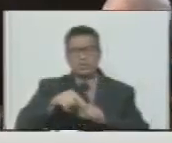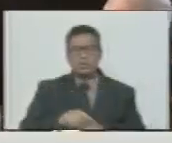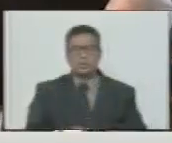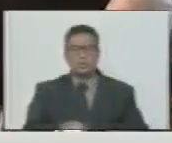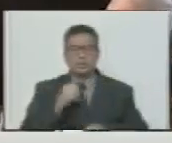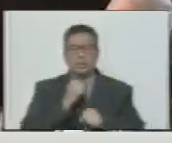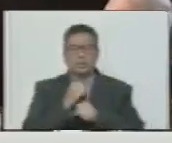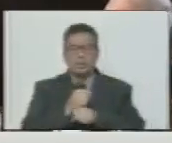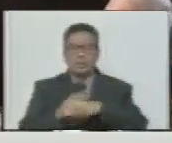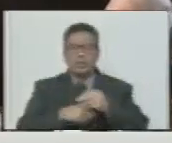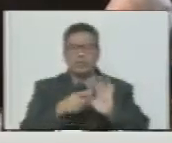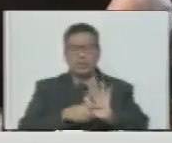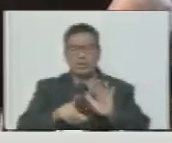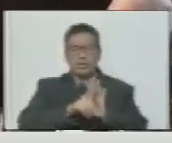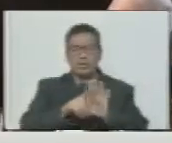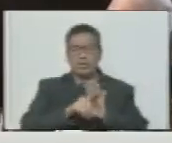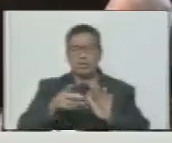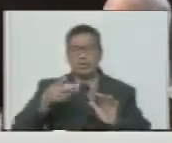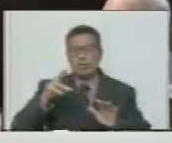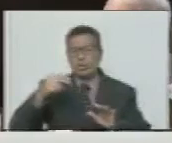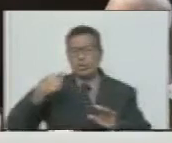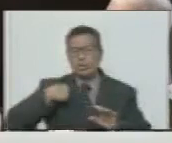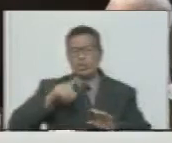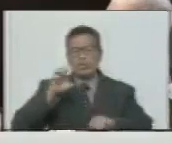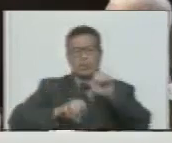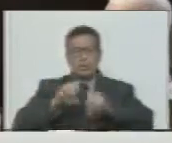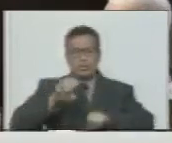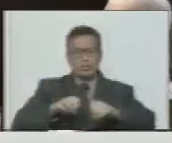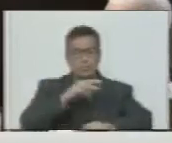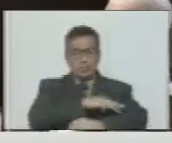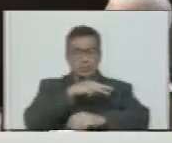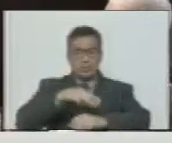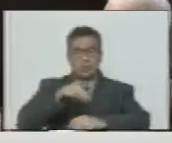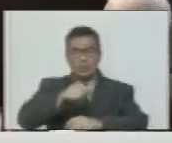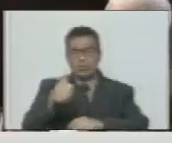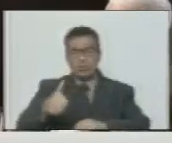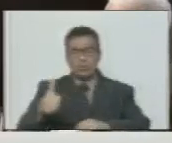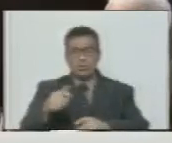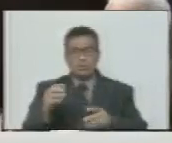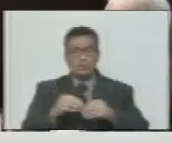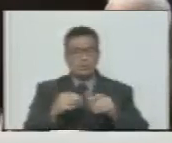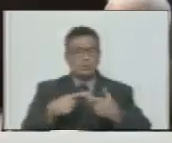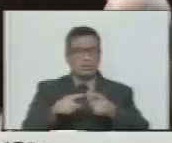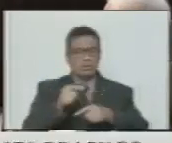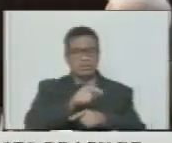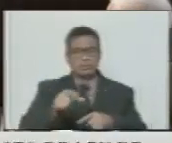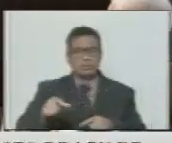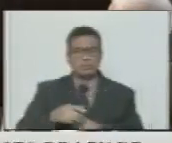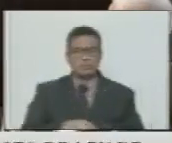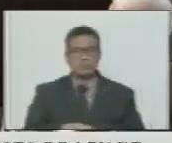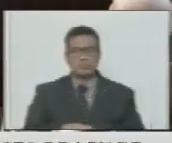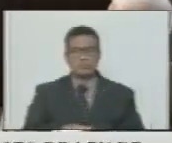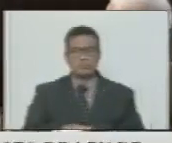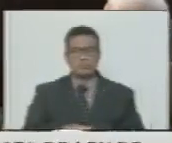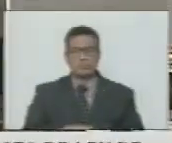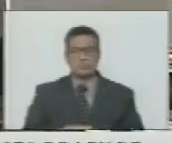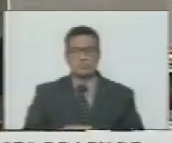Es decir, la actuación del ciudadano frente a la ley y no frente a la evaluación moral de uno u otro ciudadano.